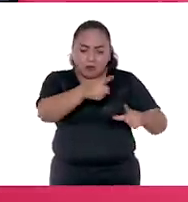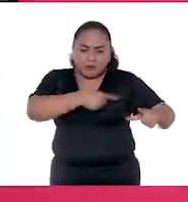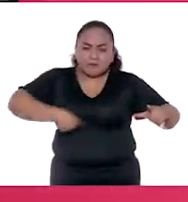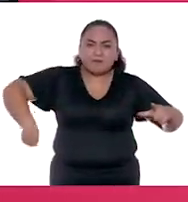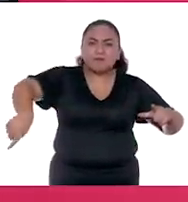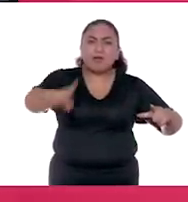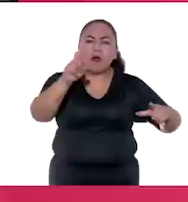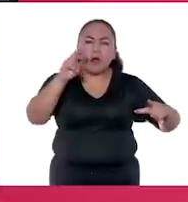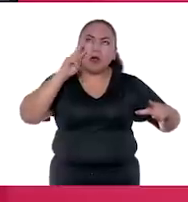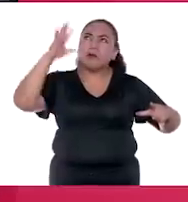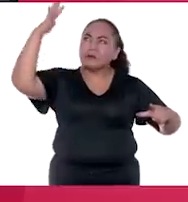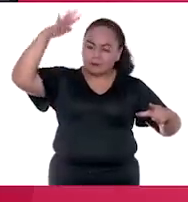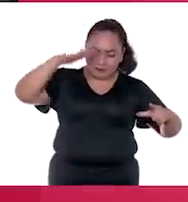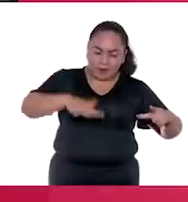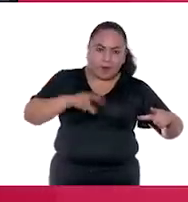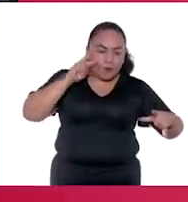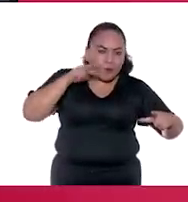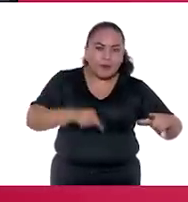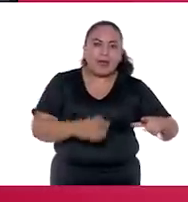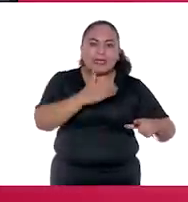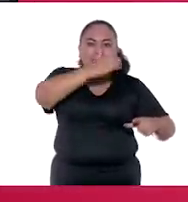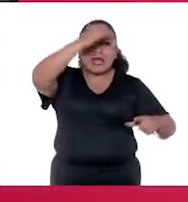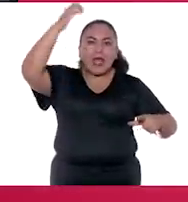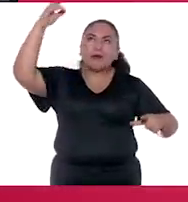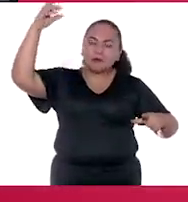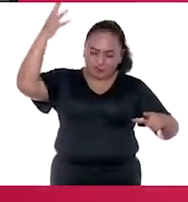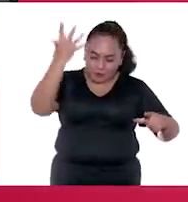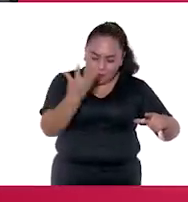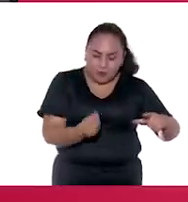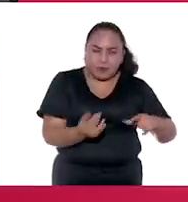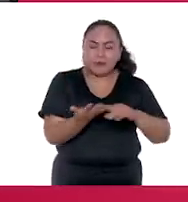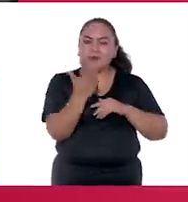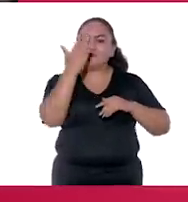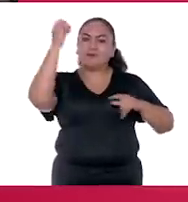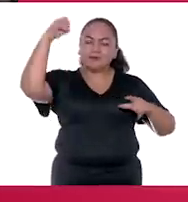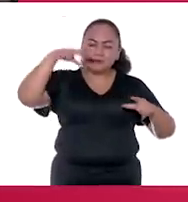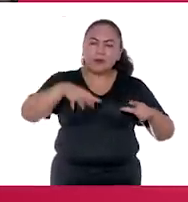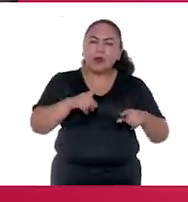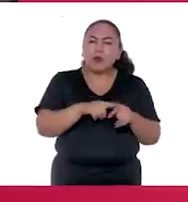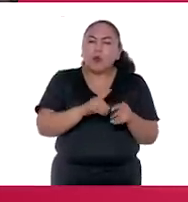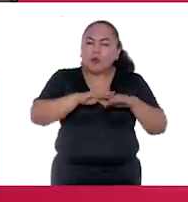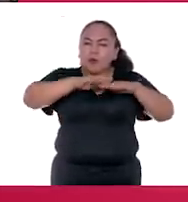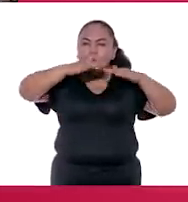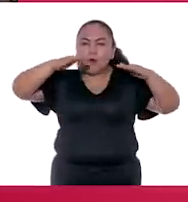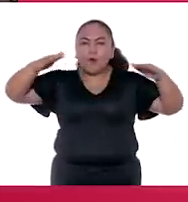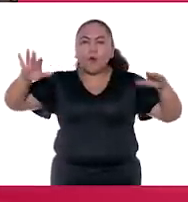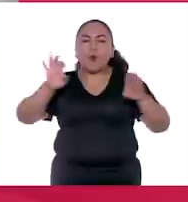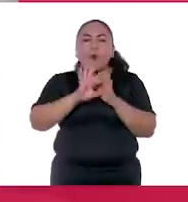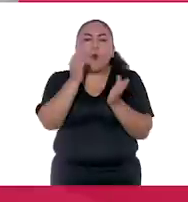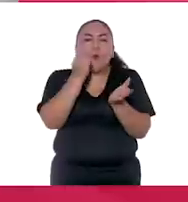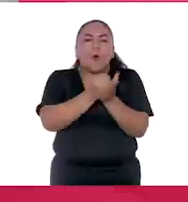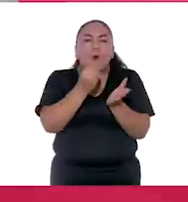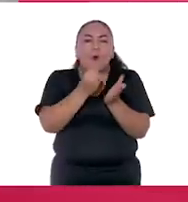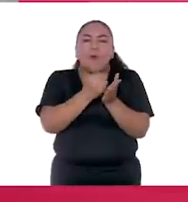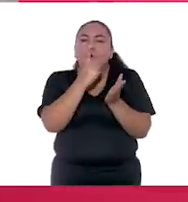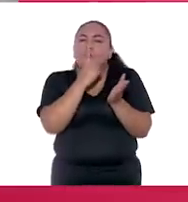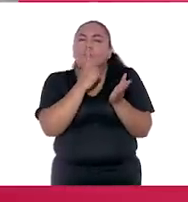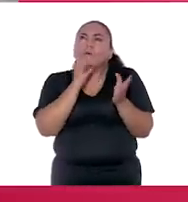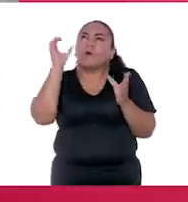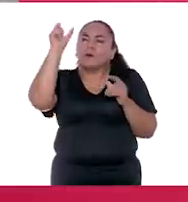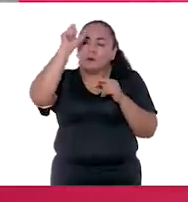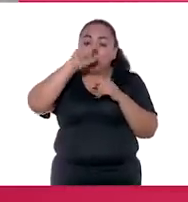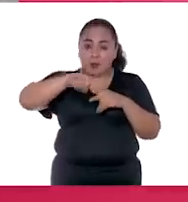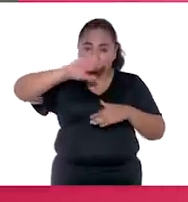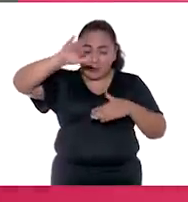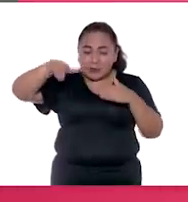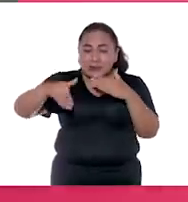las formas del cielo y combinan alrededor brillantes tonos dorados y carmín. En Cuatro Ciénegas amanece y